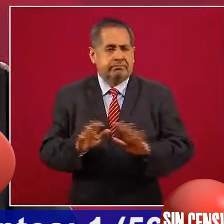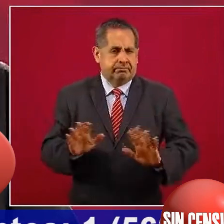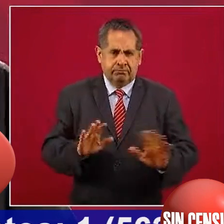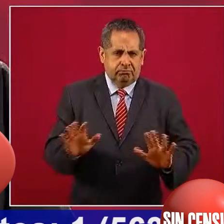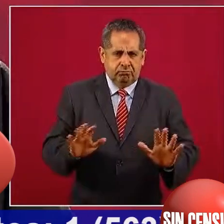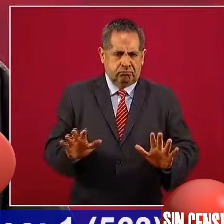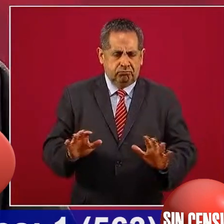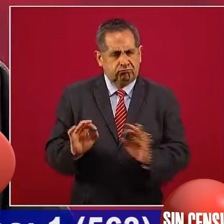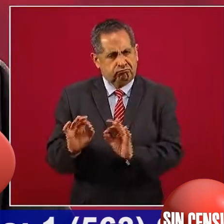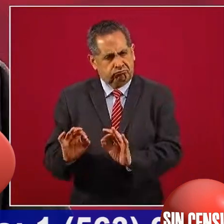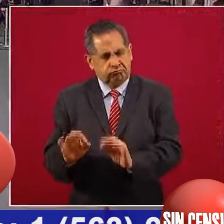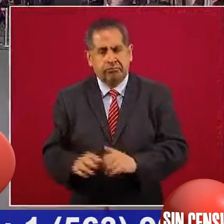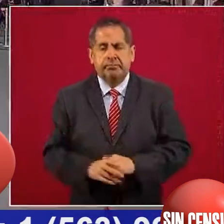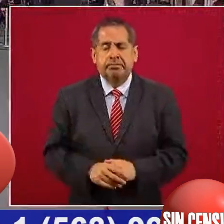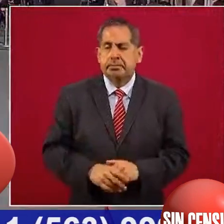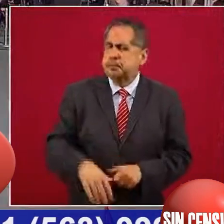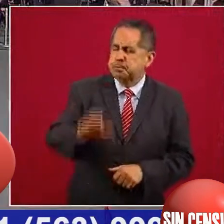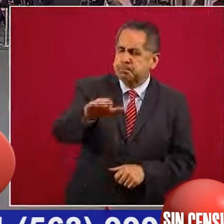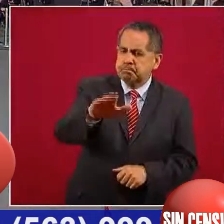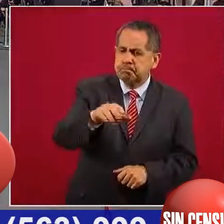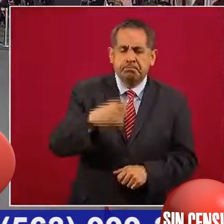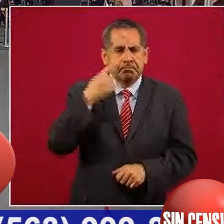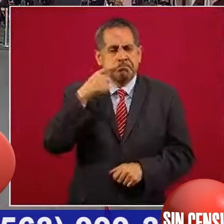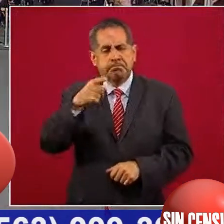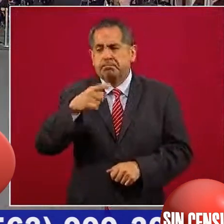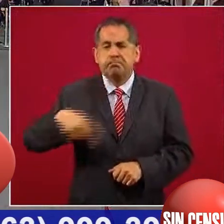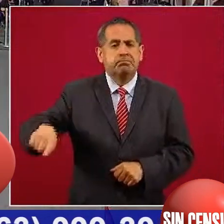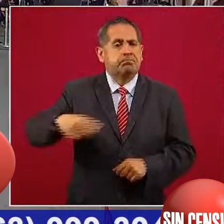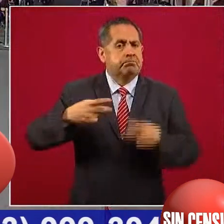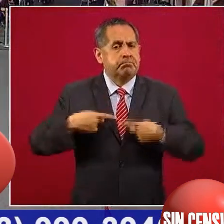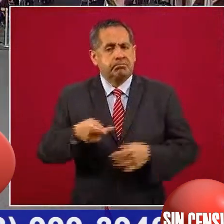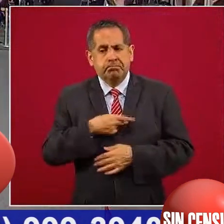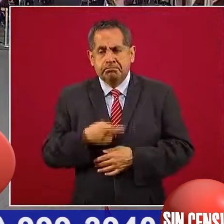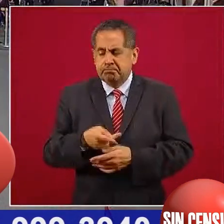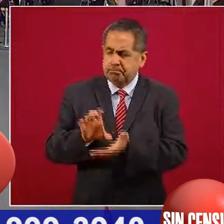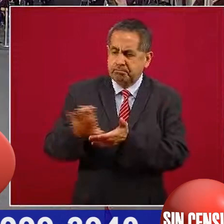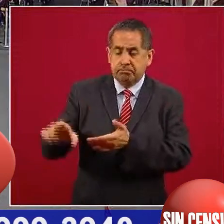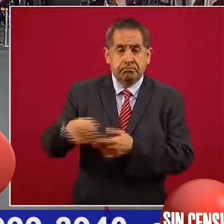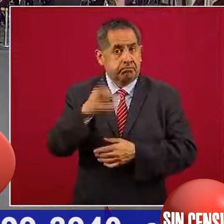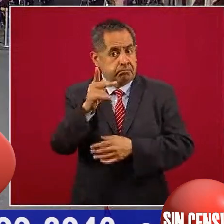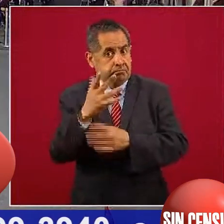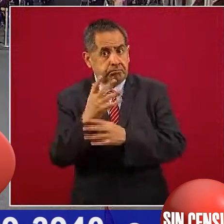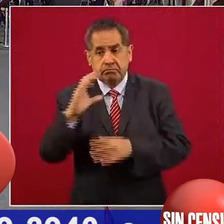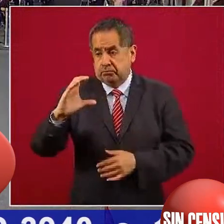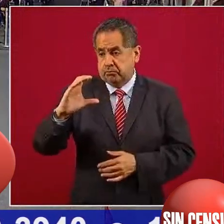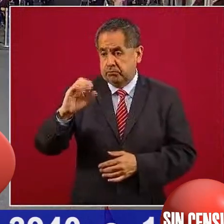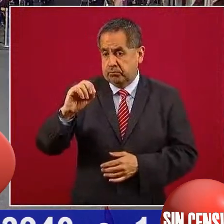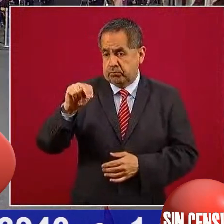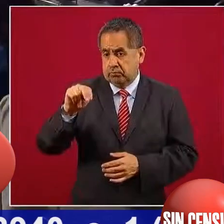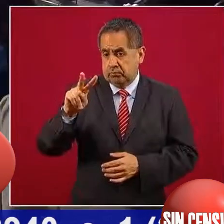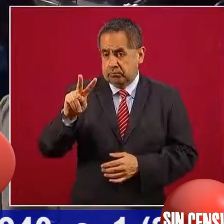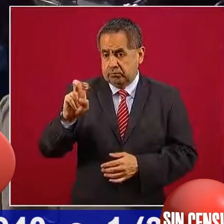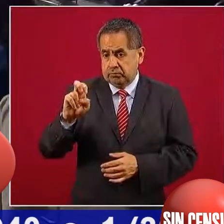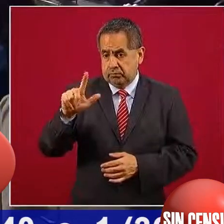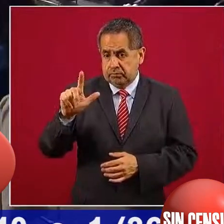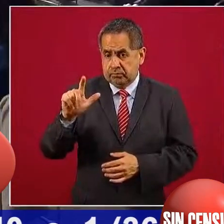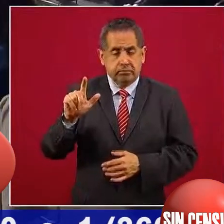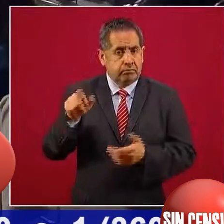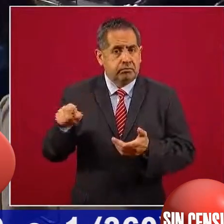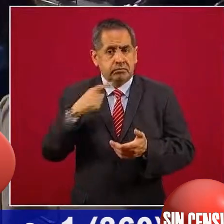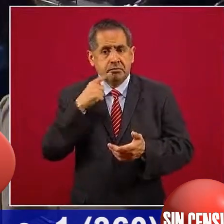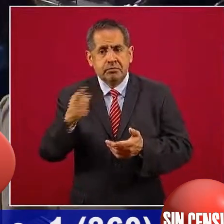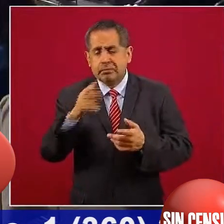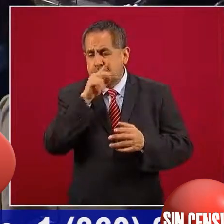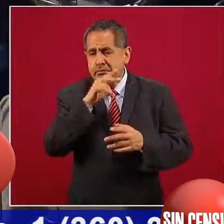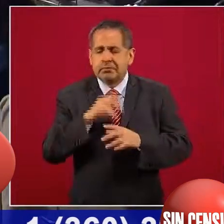Pero precisamente, o sea, menciona usted este apoyo a los que menos tienen, pero la cifra del Coneval, pues sí es preocupante, este asunto de la pobreza. Es